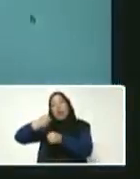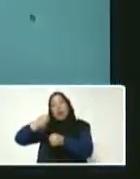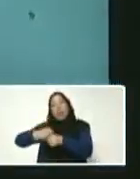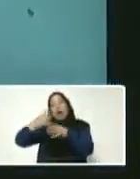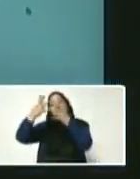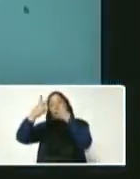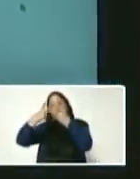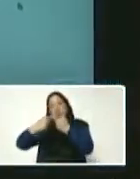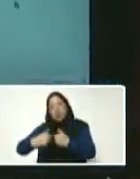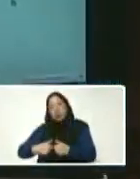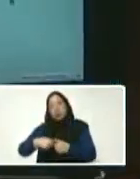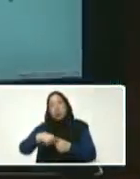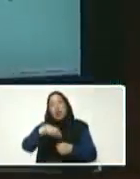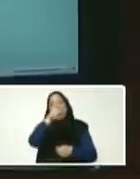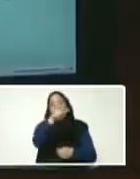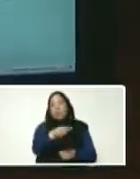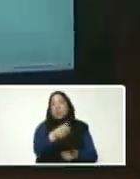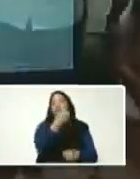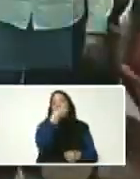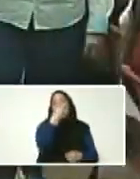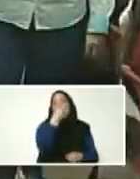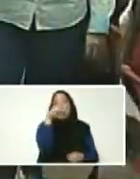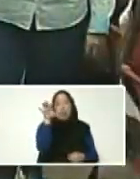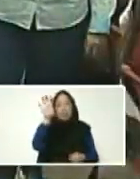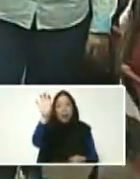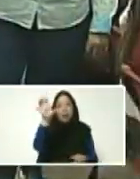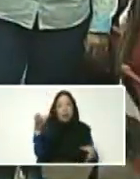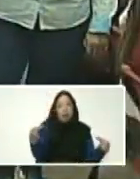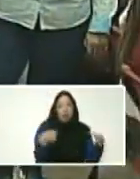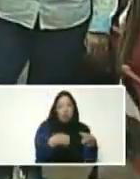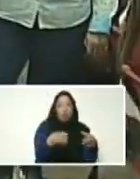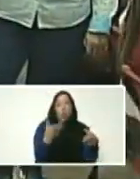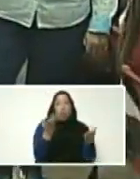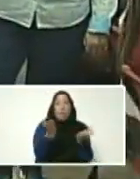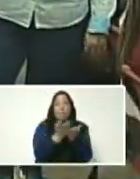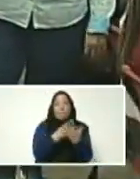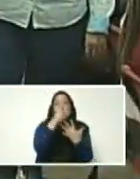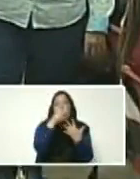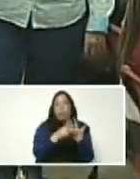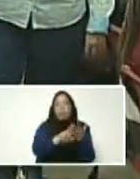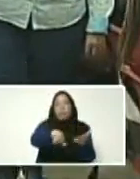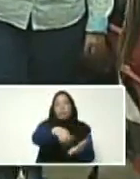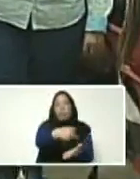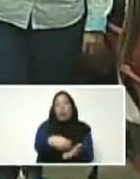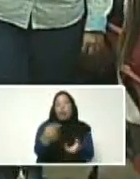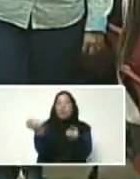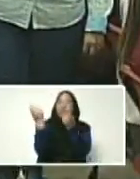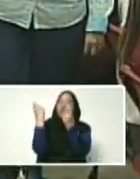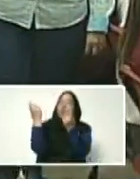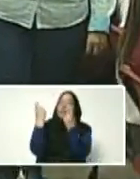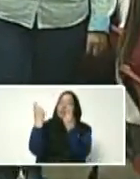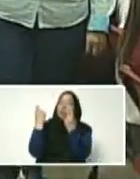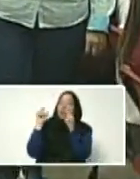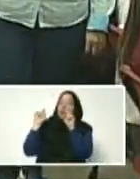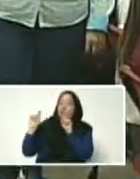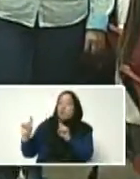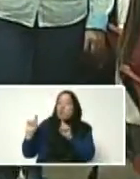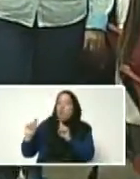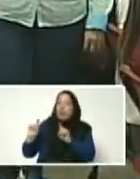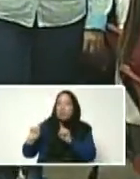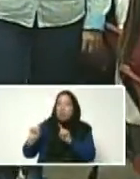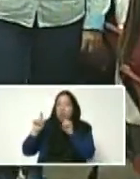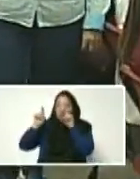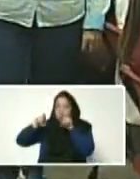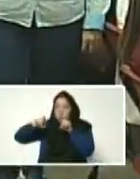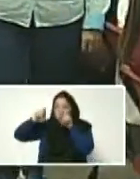de la patria. Todos los trabajadores van a estar en este Plan Nacional de Formación. Pero mi comandante, aquí se